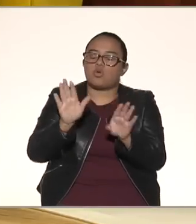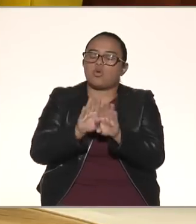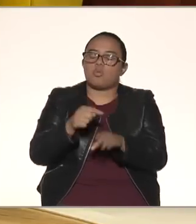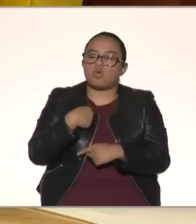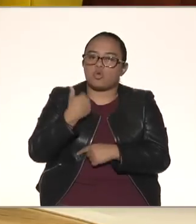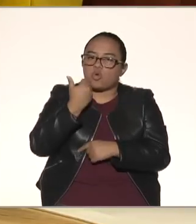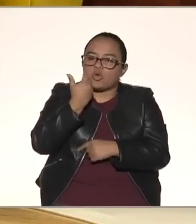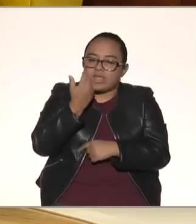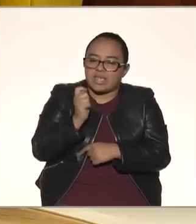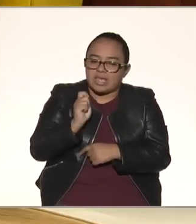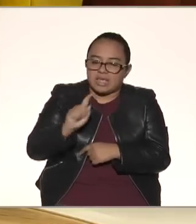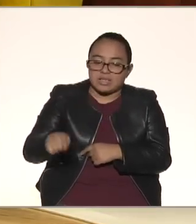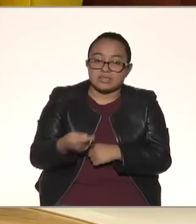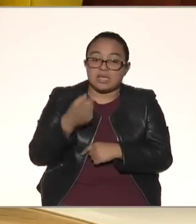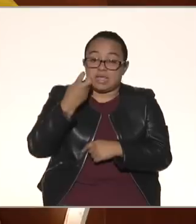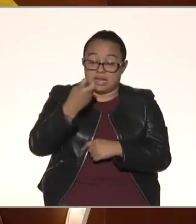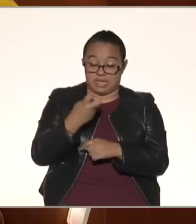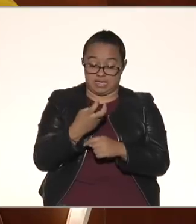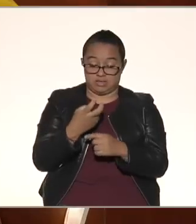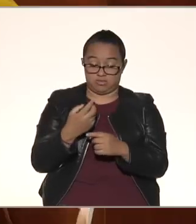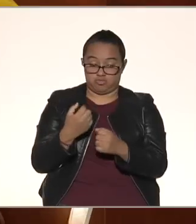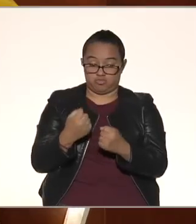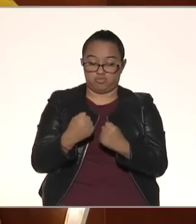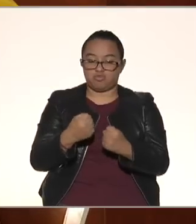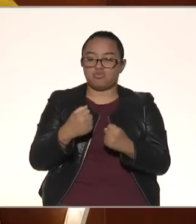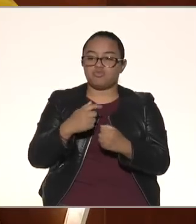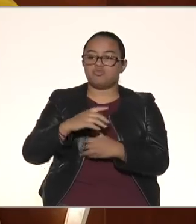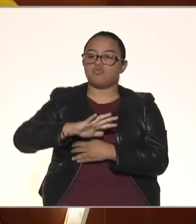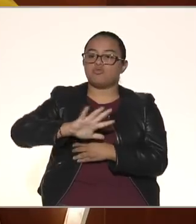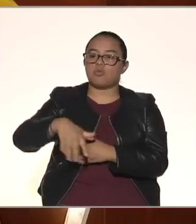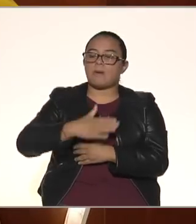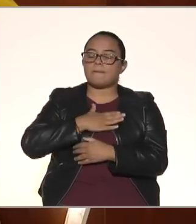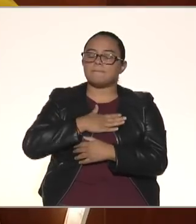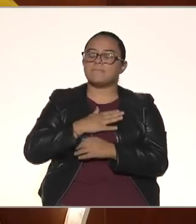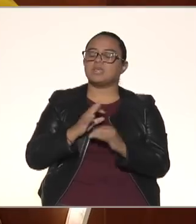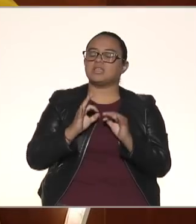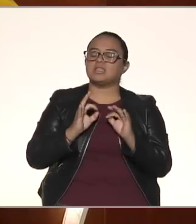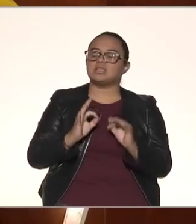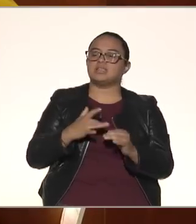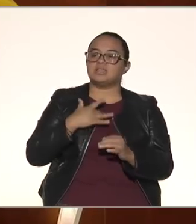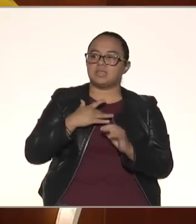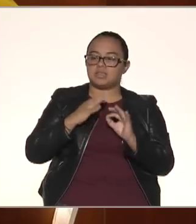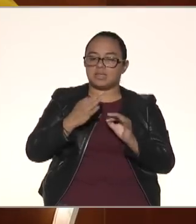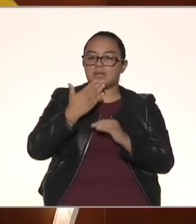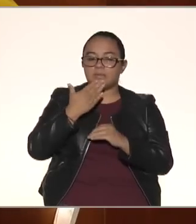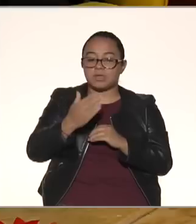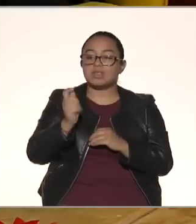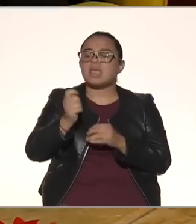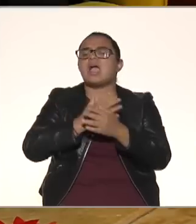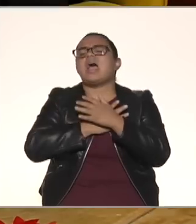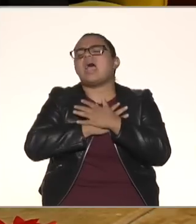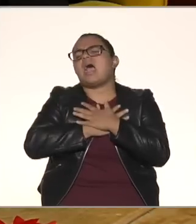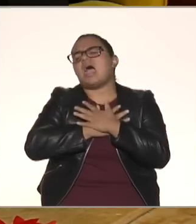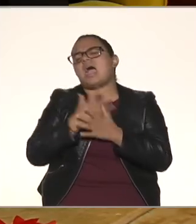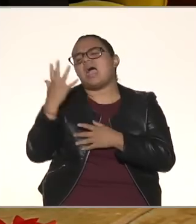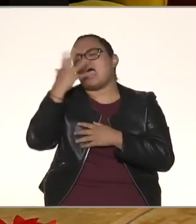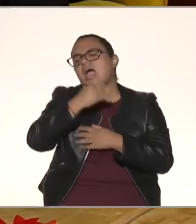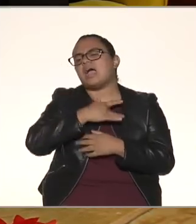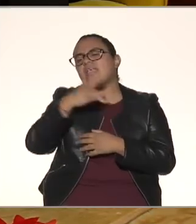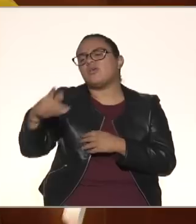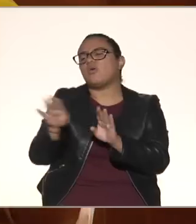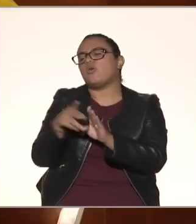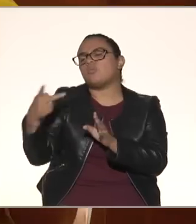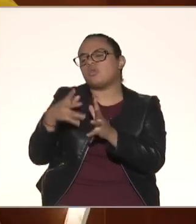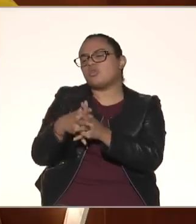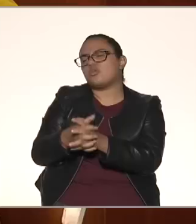Es una fuerza radial que nos mueve a buscar nuestra propia plenitud. No lo limitamos al amor romántico de manita sudada,